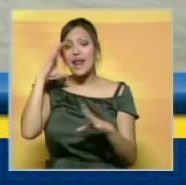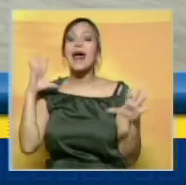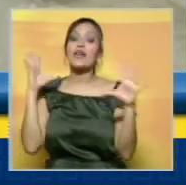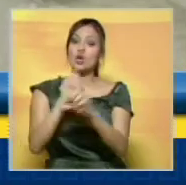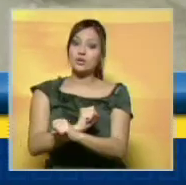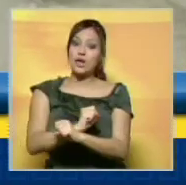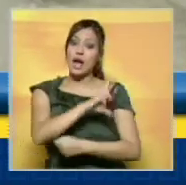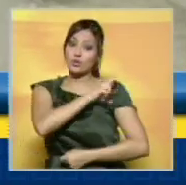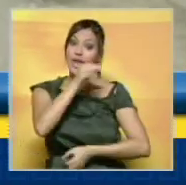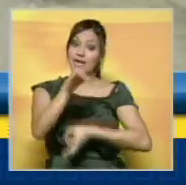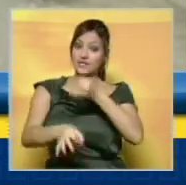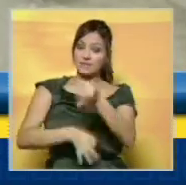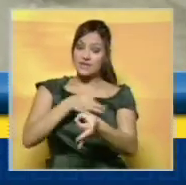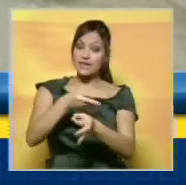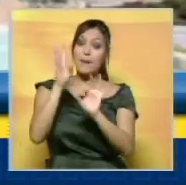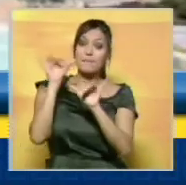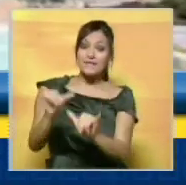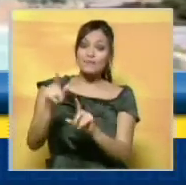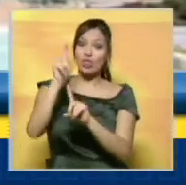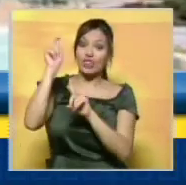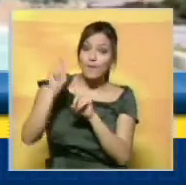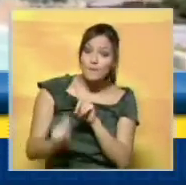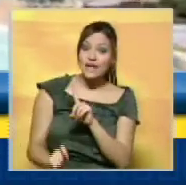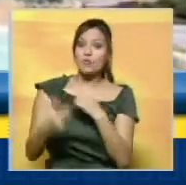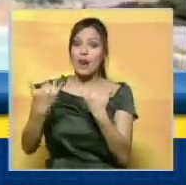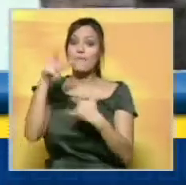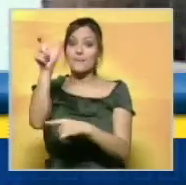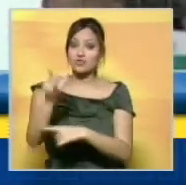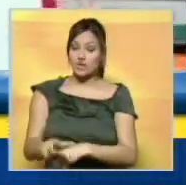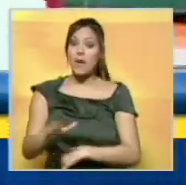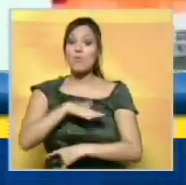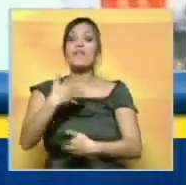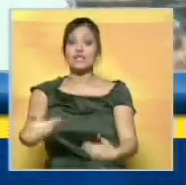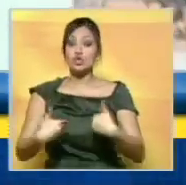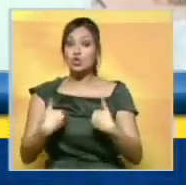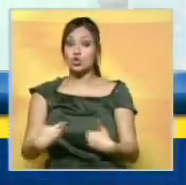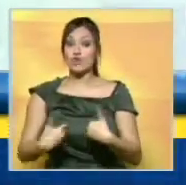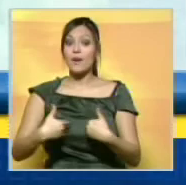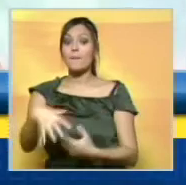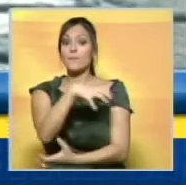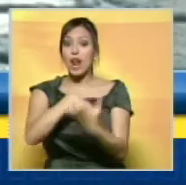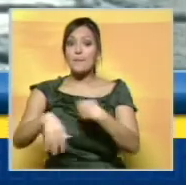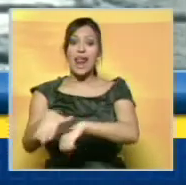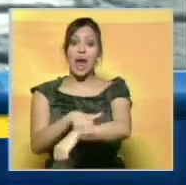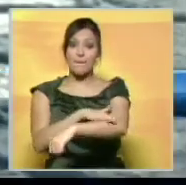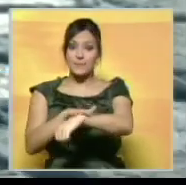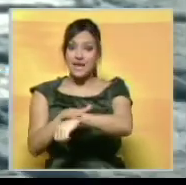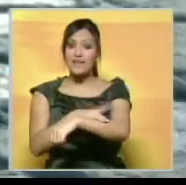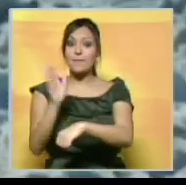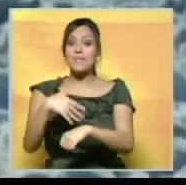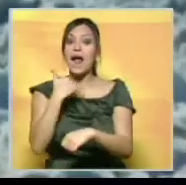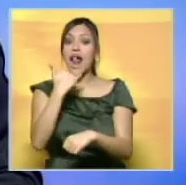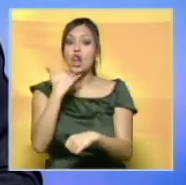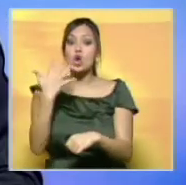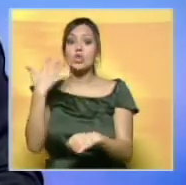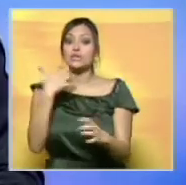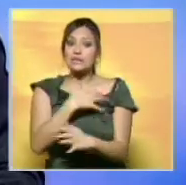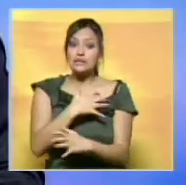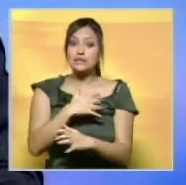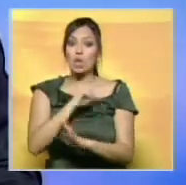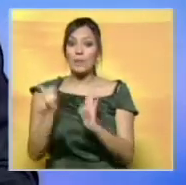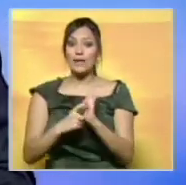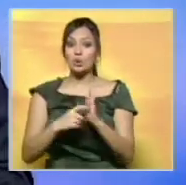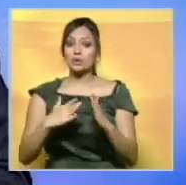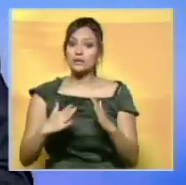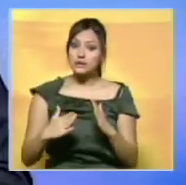Las autoridades aseguraron que con esas temperaturas las personas pueden sufrir problemas en la piel y congelación.